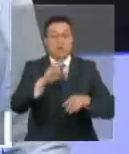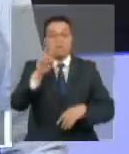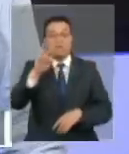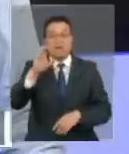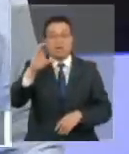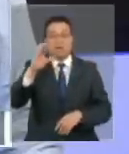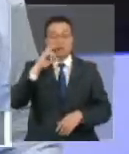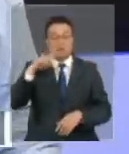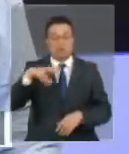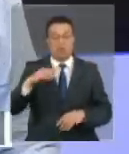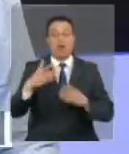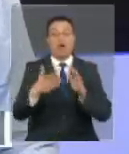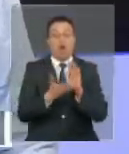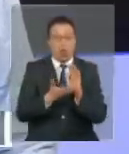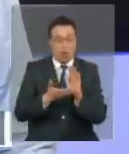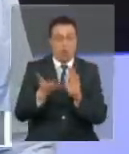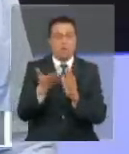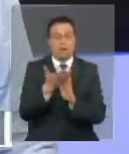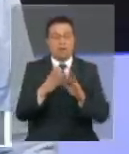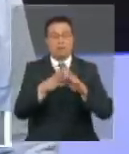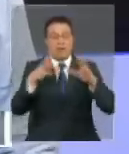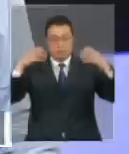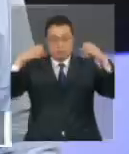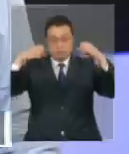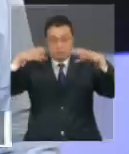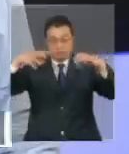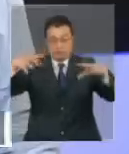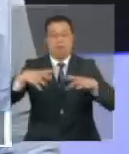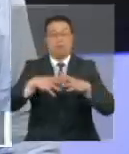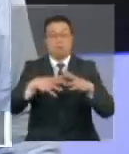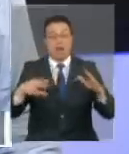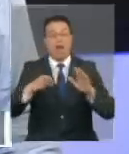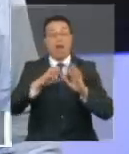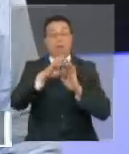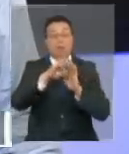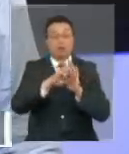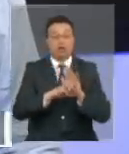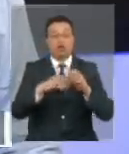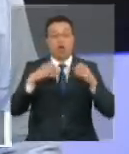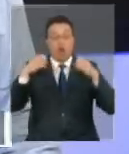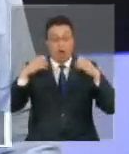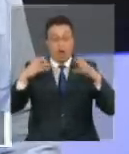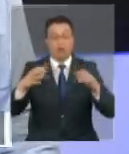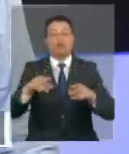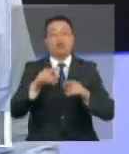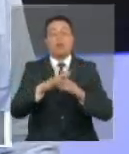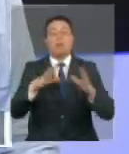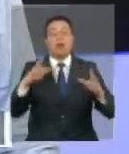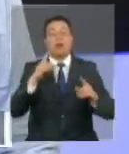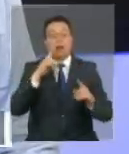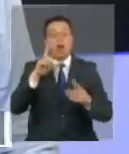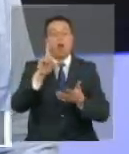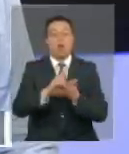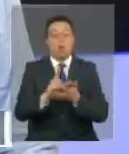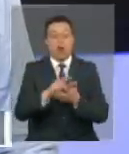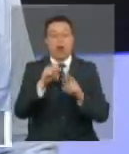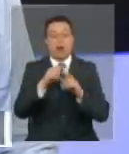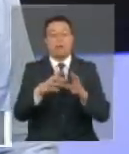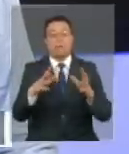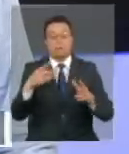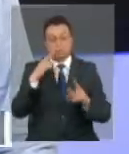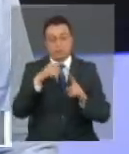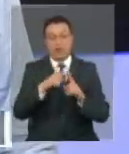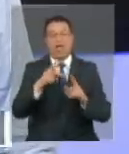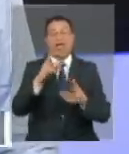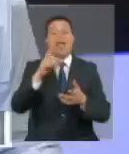vecinos. Obviamente aumentaremos nuevamente la iluminación, trabajaremos en un proyecto de iluminación para llegar masivamente a los lugares que hoy día son focos de delincuencia